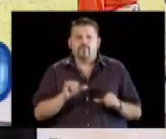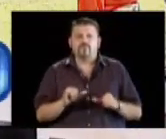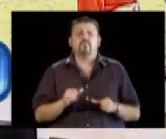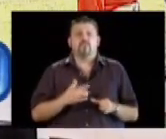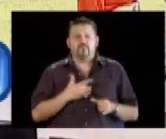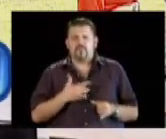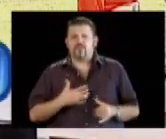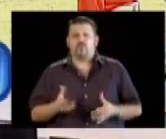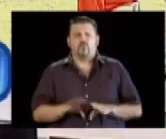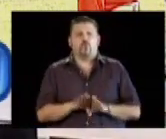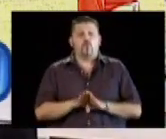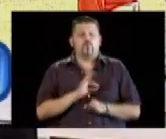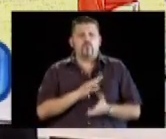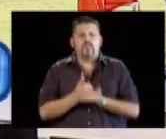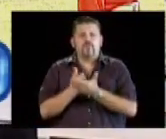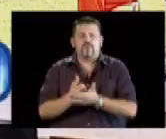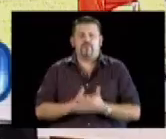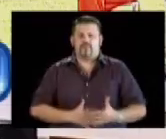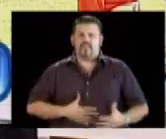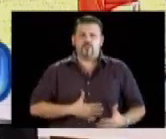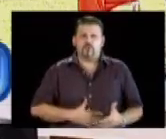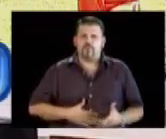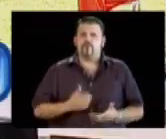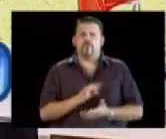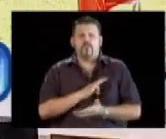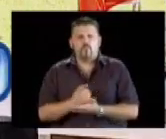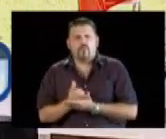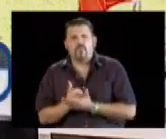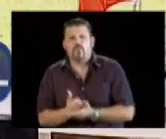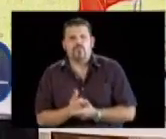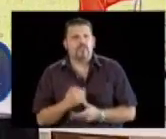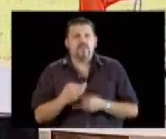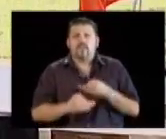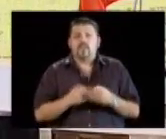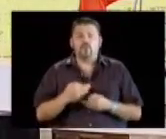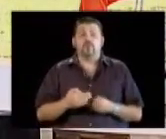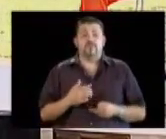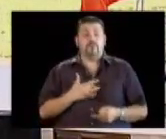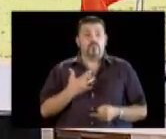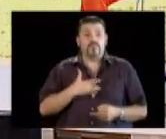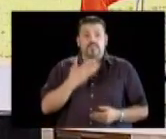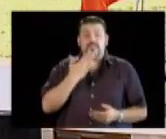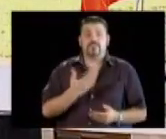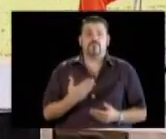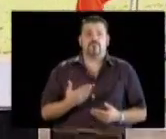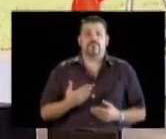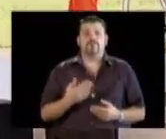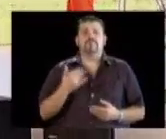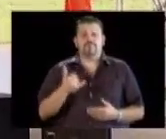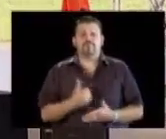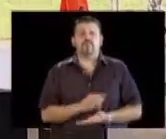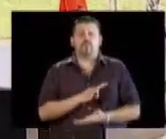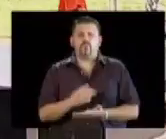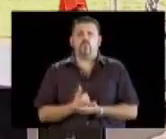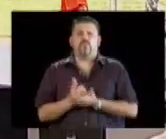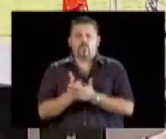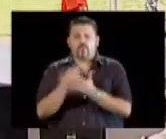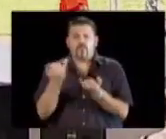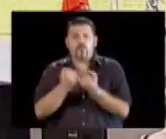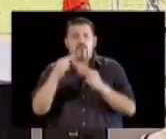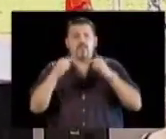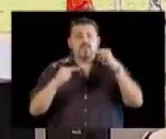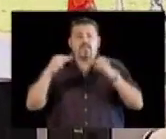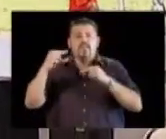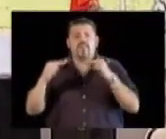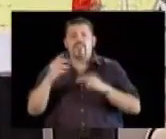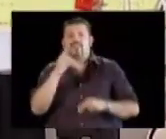la digestión, te ayuda muchísimo. Algo importantísimo es el Dolce Vita, que ayuda a regular el nivel de azúcar en la